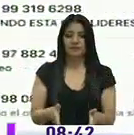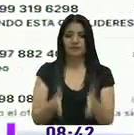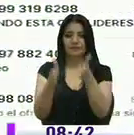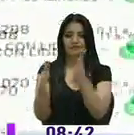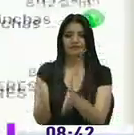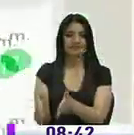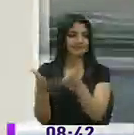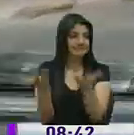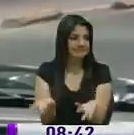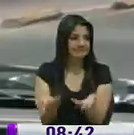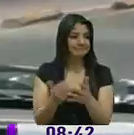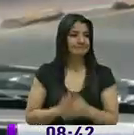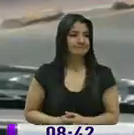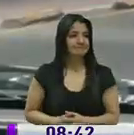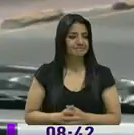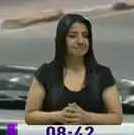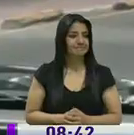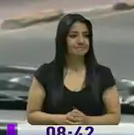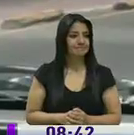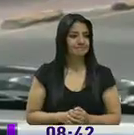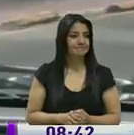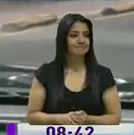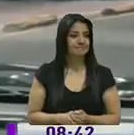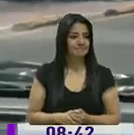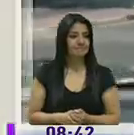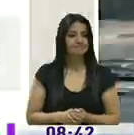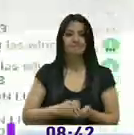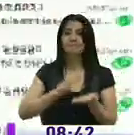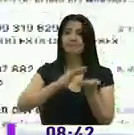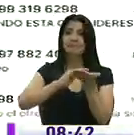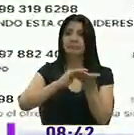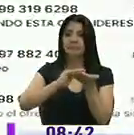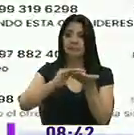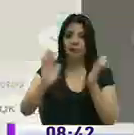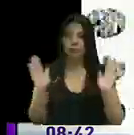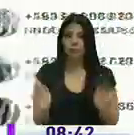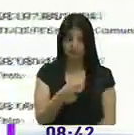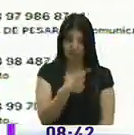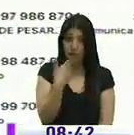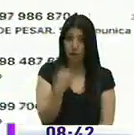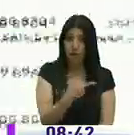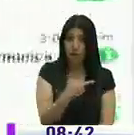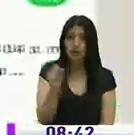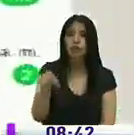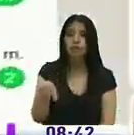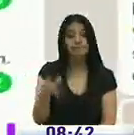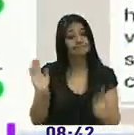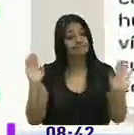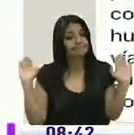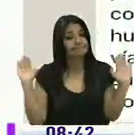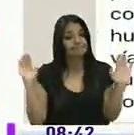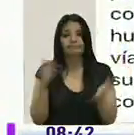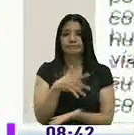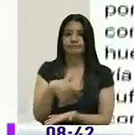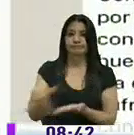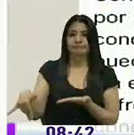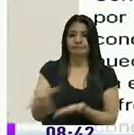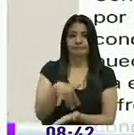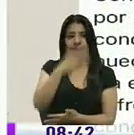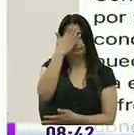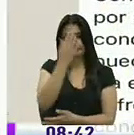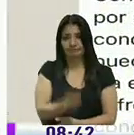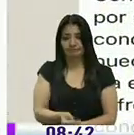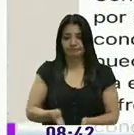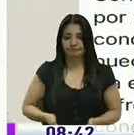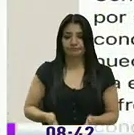ven están por donde vuelven ir creen que se va a mejorar yo dudo realmente buendía es de